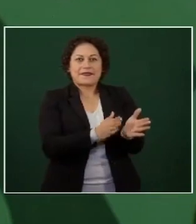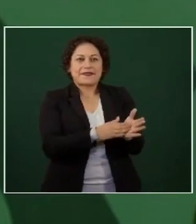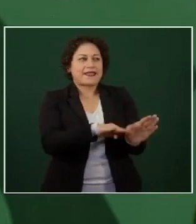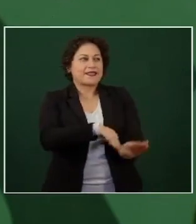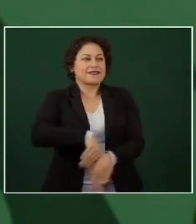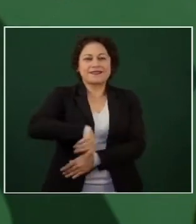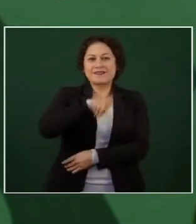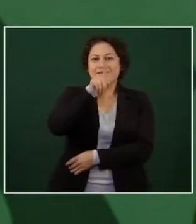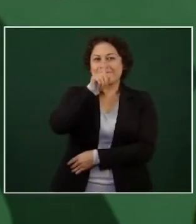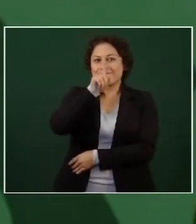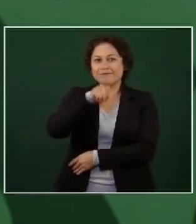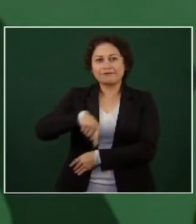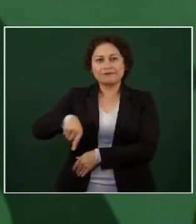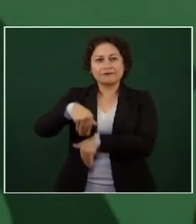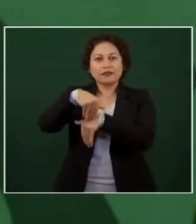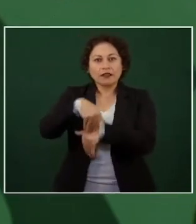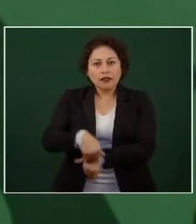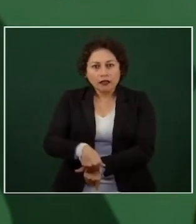como vasallos.